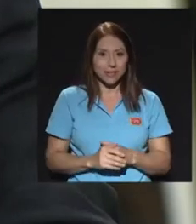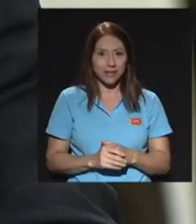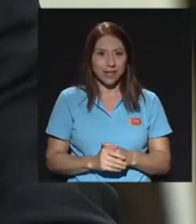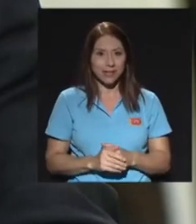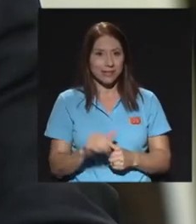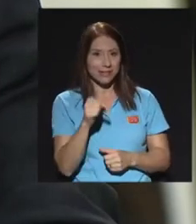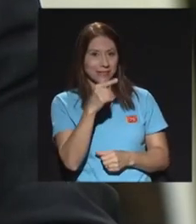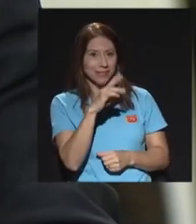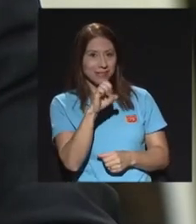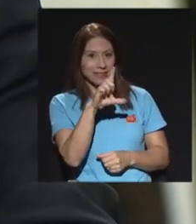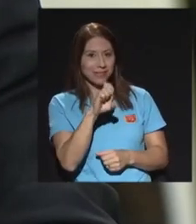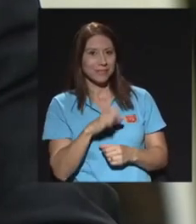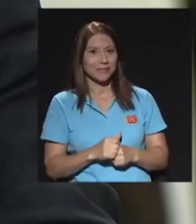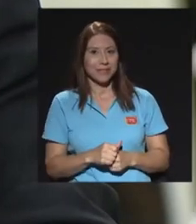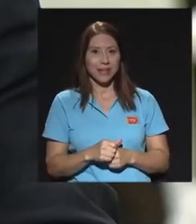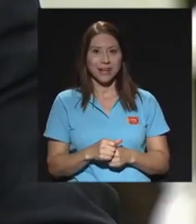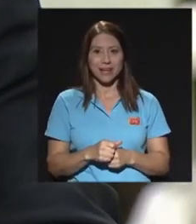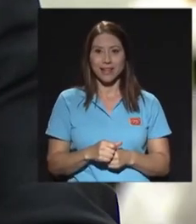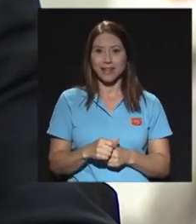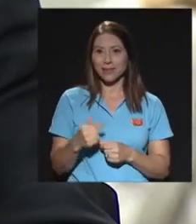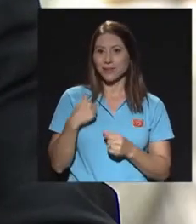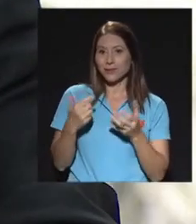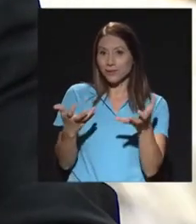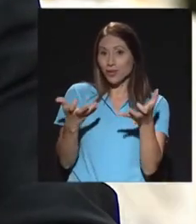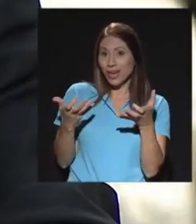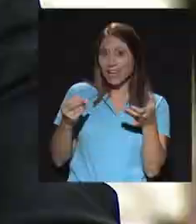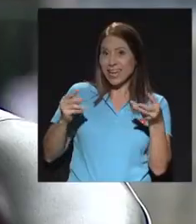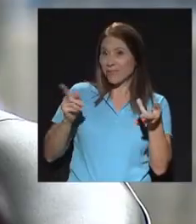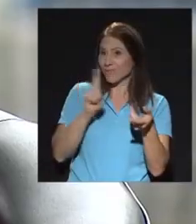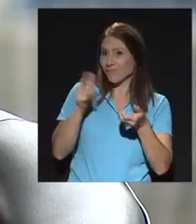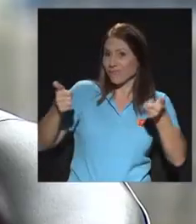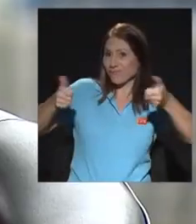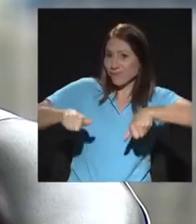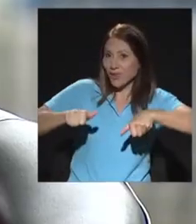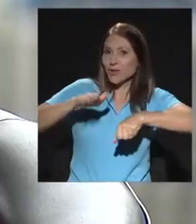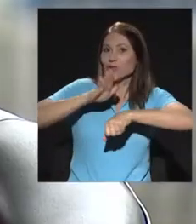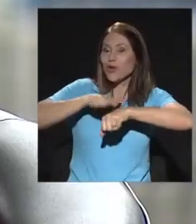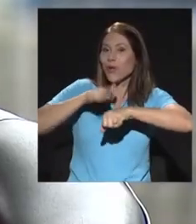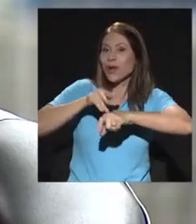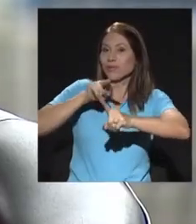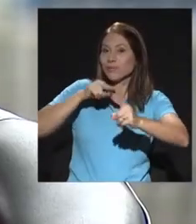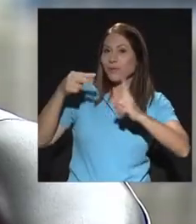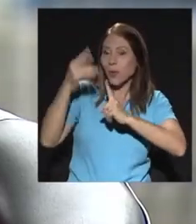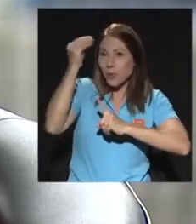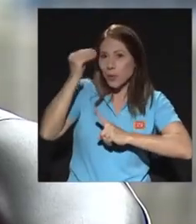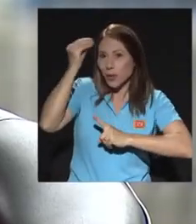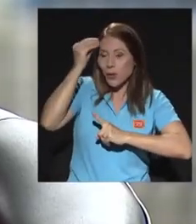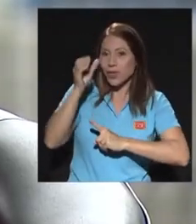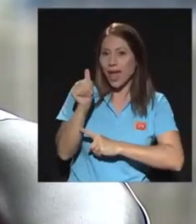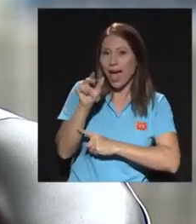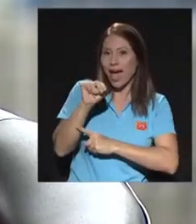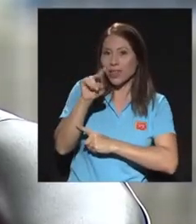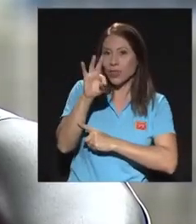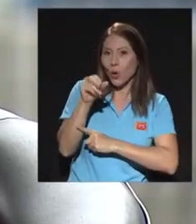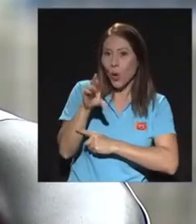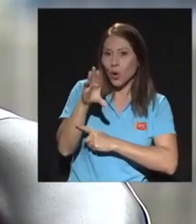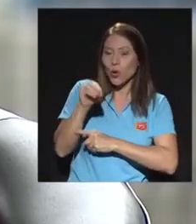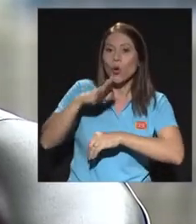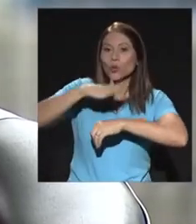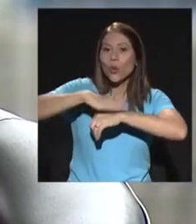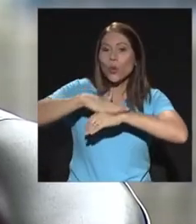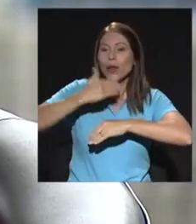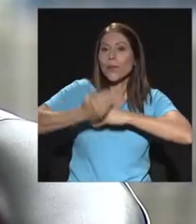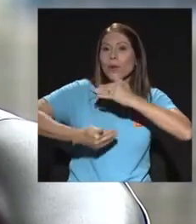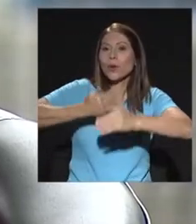Sí, yo quería disentir de la percepción que tiene don Antonio acerca del proceso